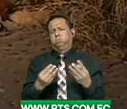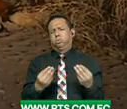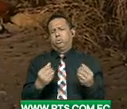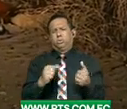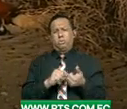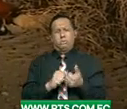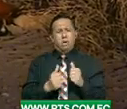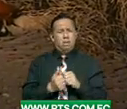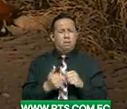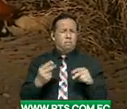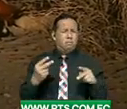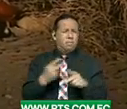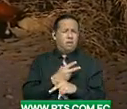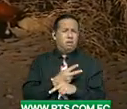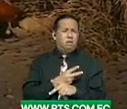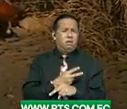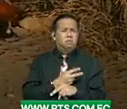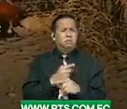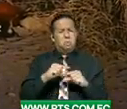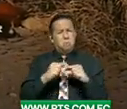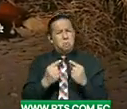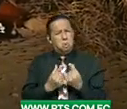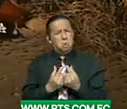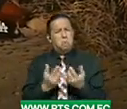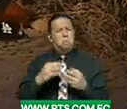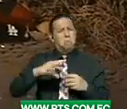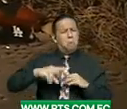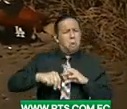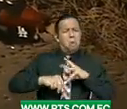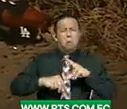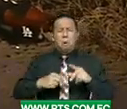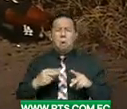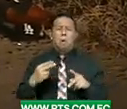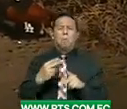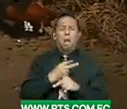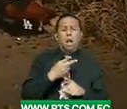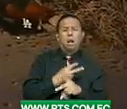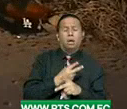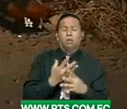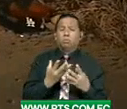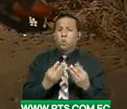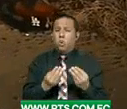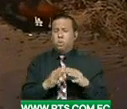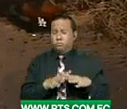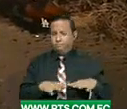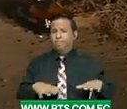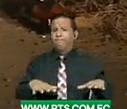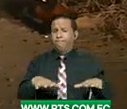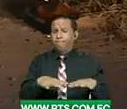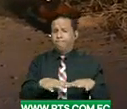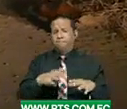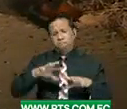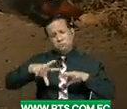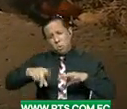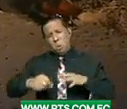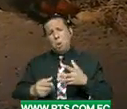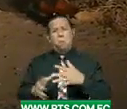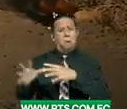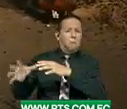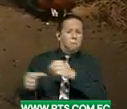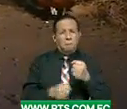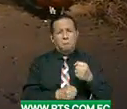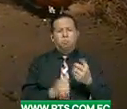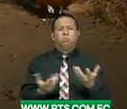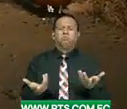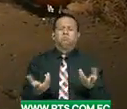los antisociales o grupos delictivos que están cometiendo este tipo de hechos violentos, son robos, secuestros y ahora lo